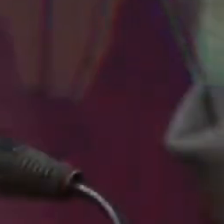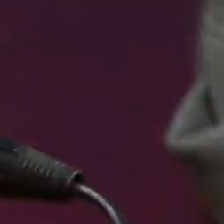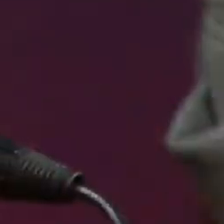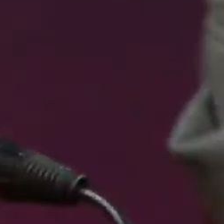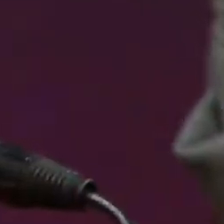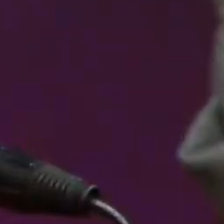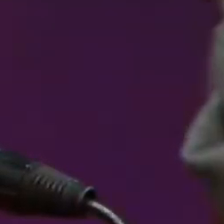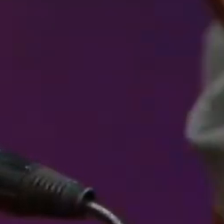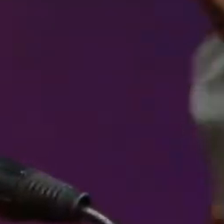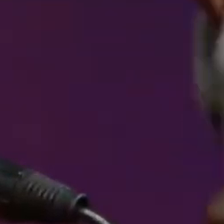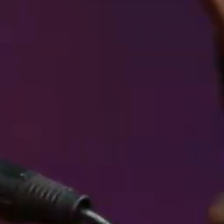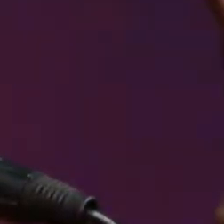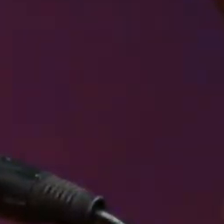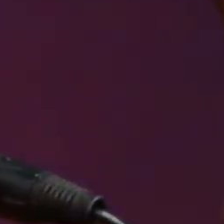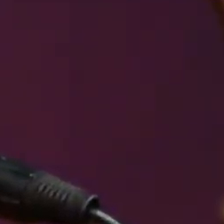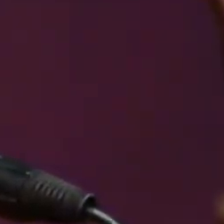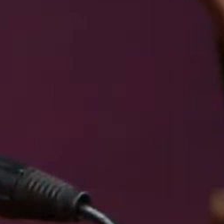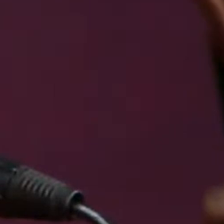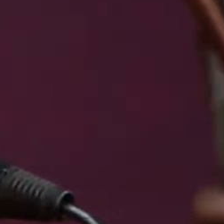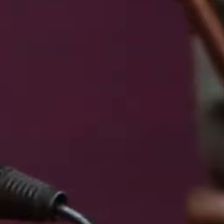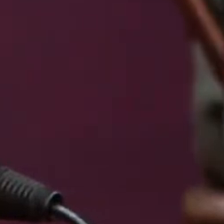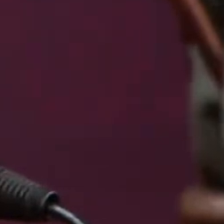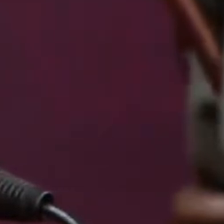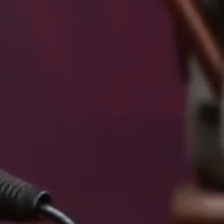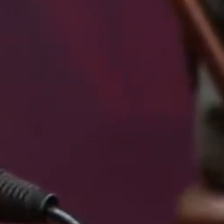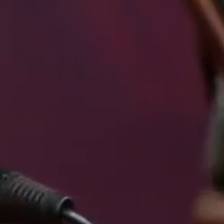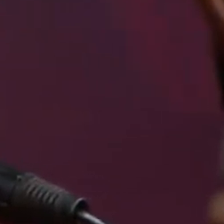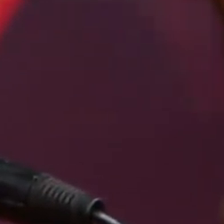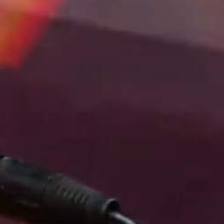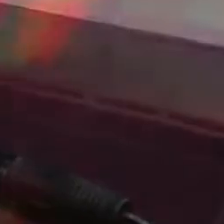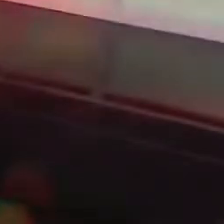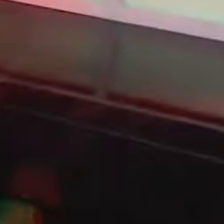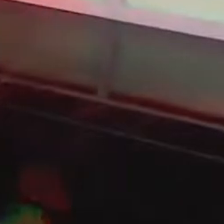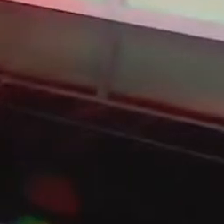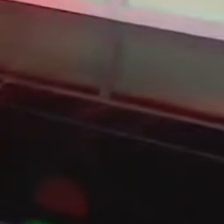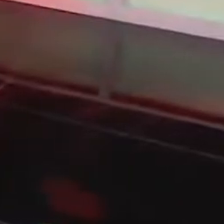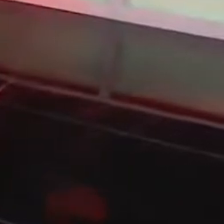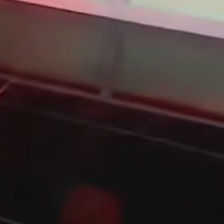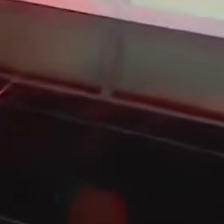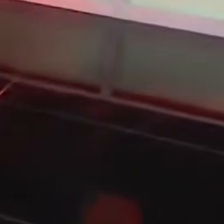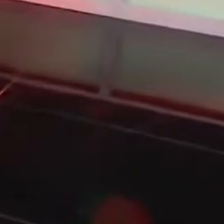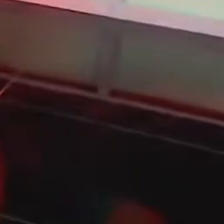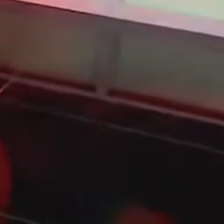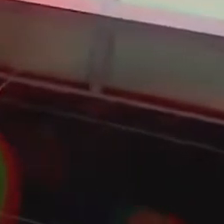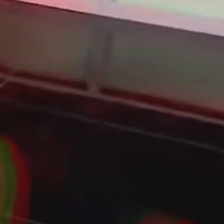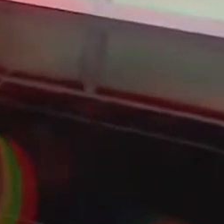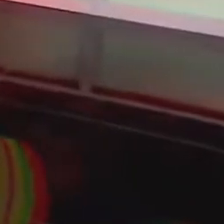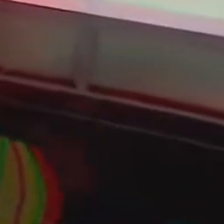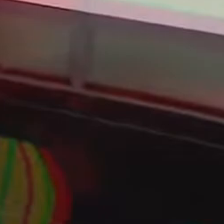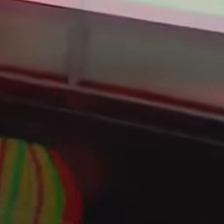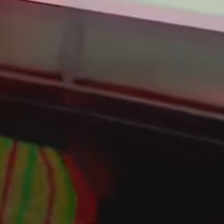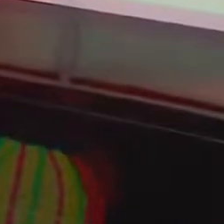sombra, porque la tímida alondra ya en el azul